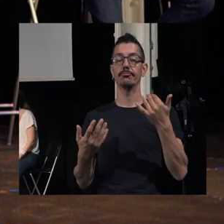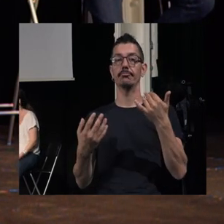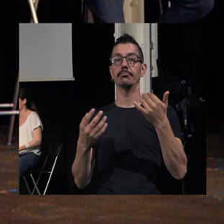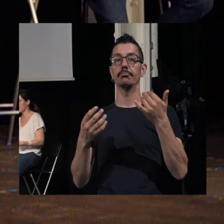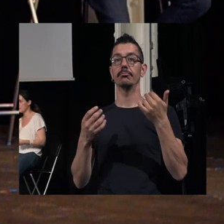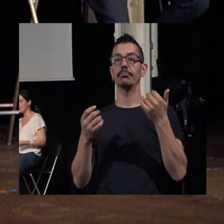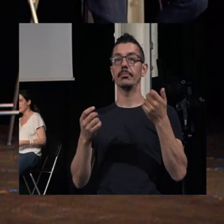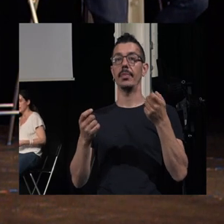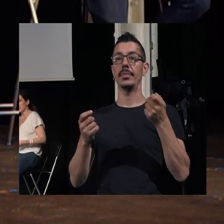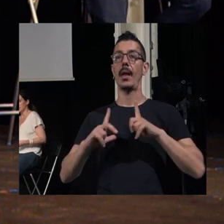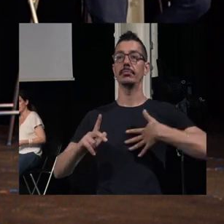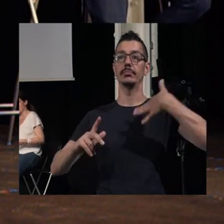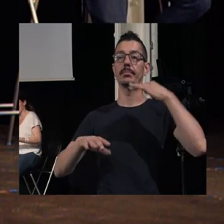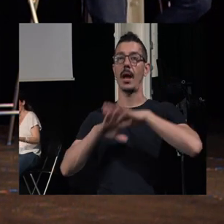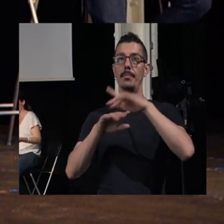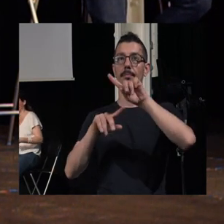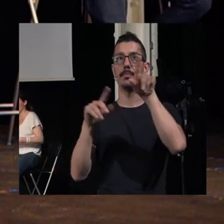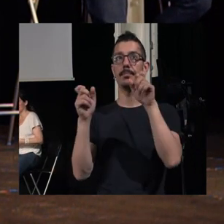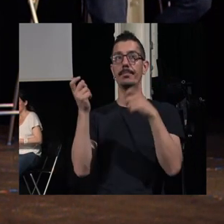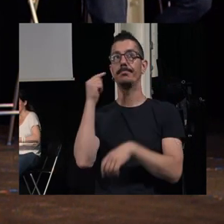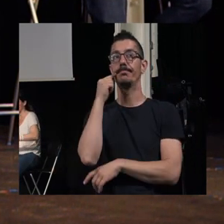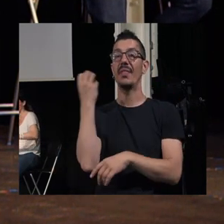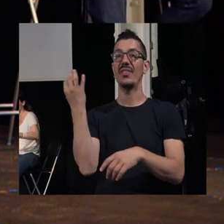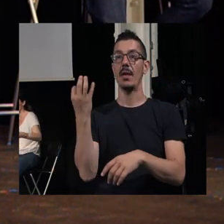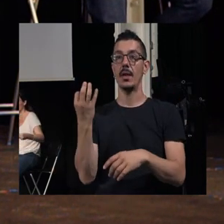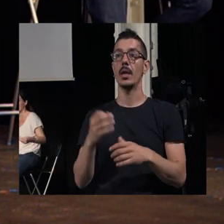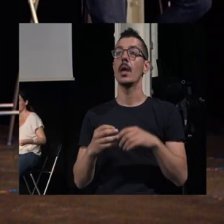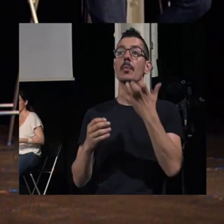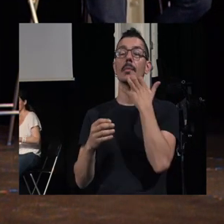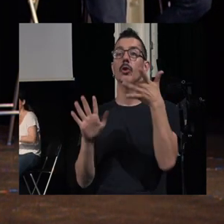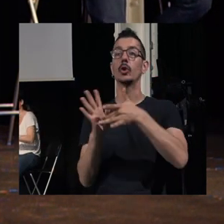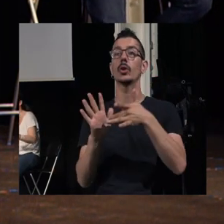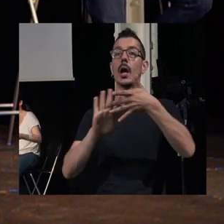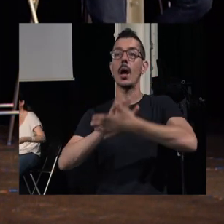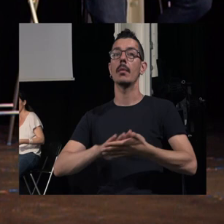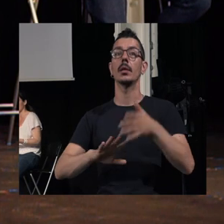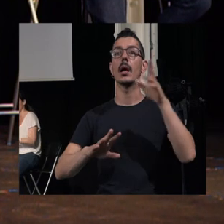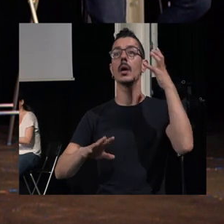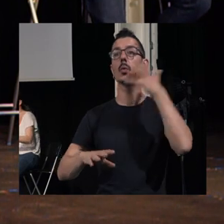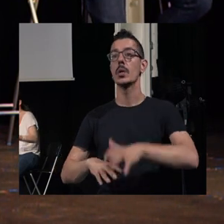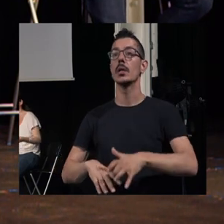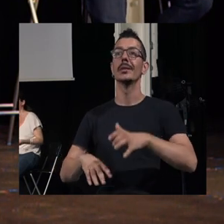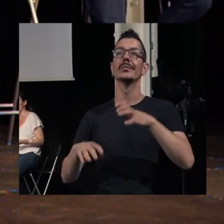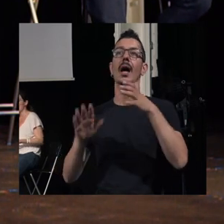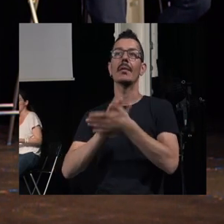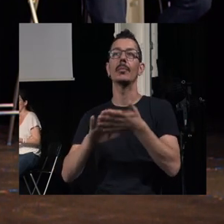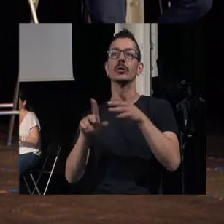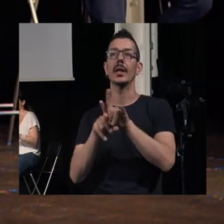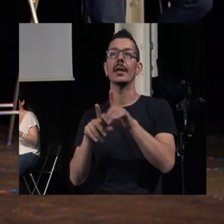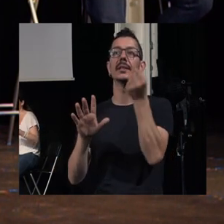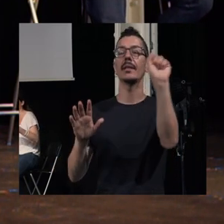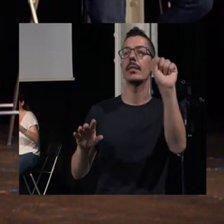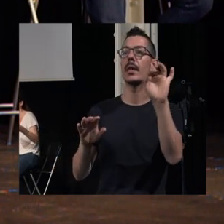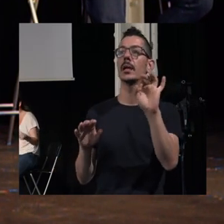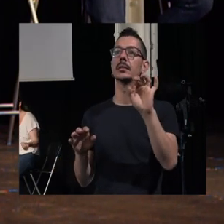hablamos de lo queer, porque a veces nos metemos mucho en el terreno, ¿no?, de estas alianzas, de estas disidencias, de la difuminación,